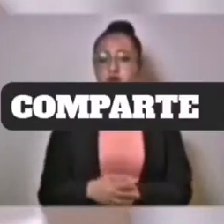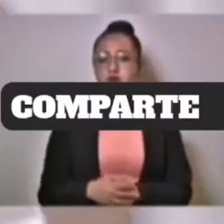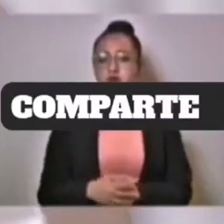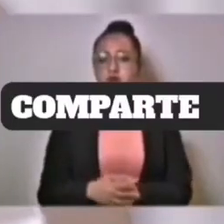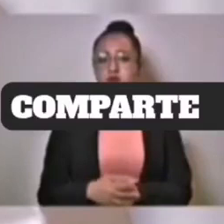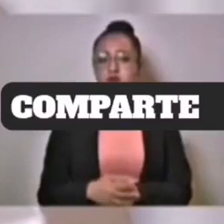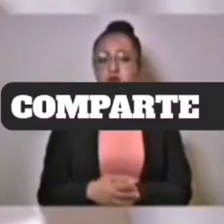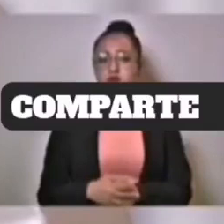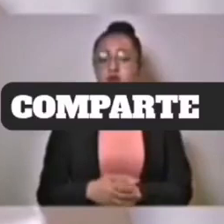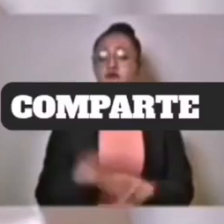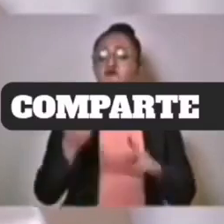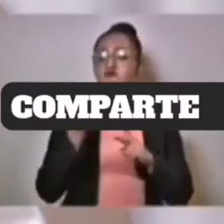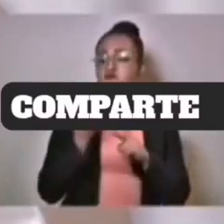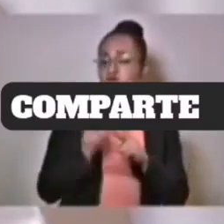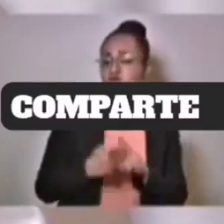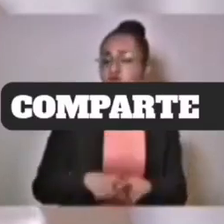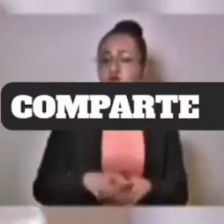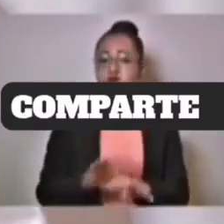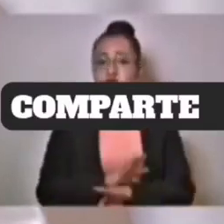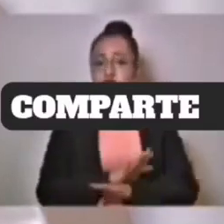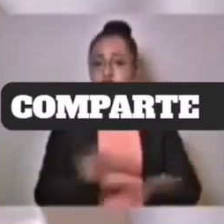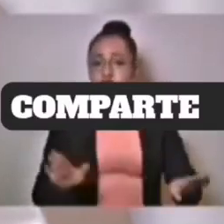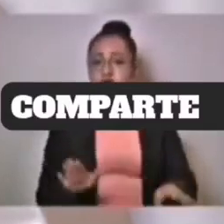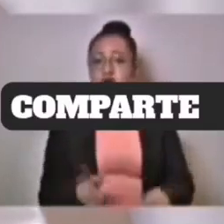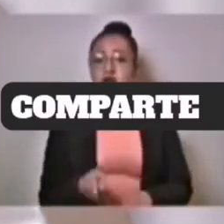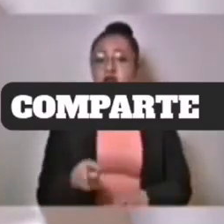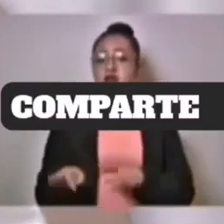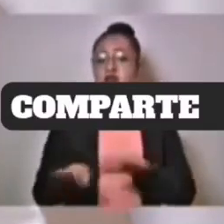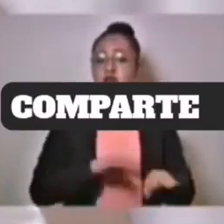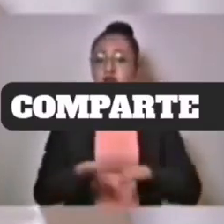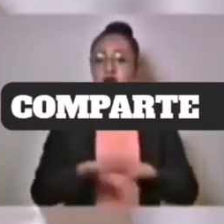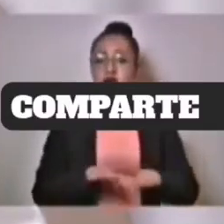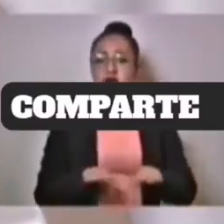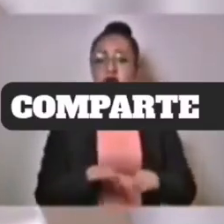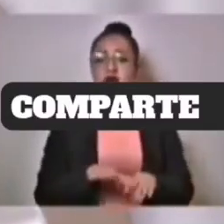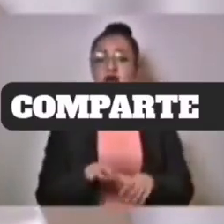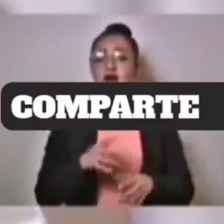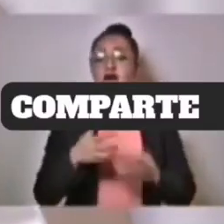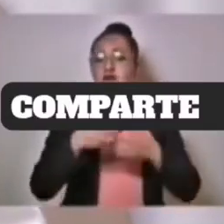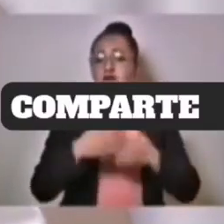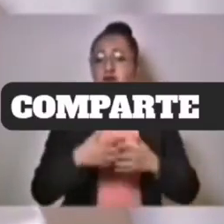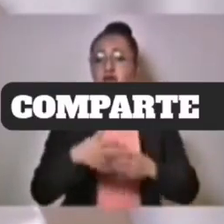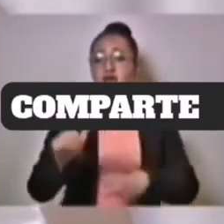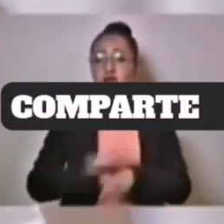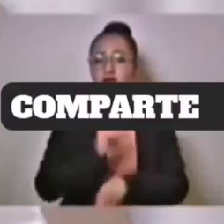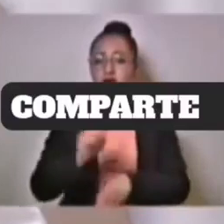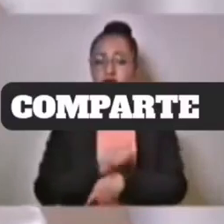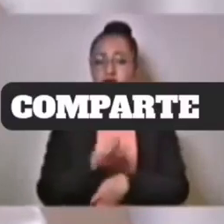la industria automotriz el 18 de mayo